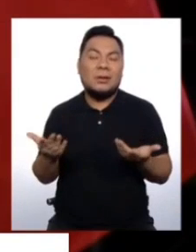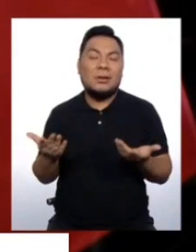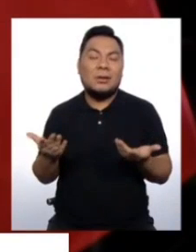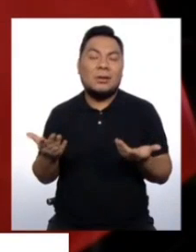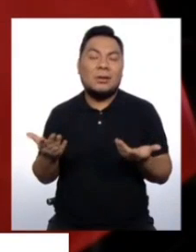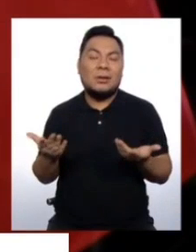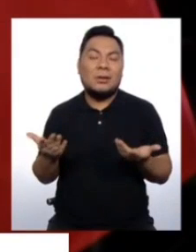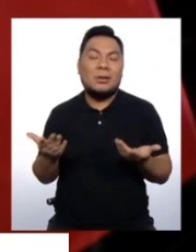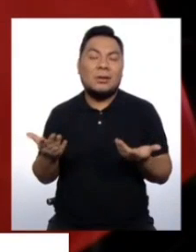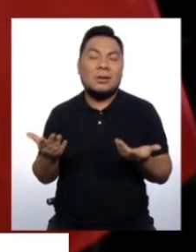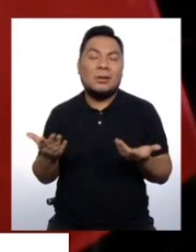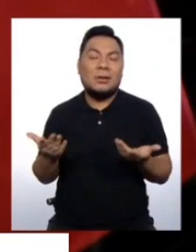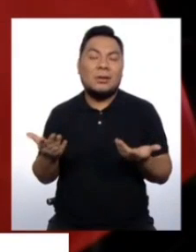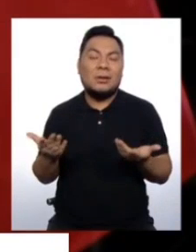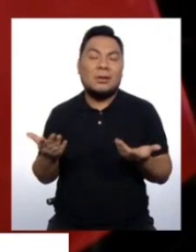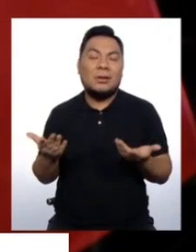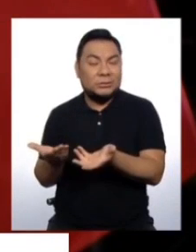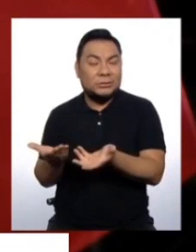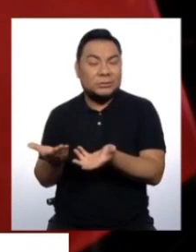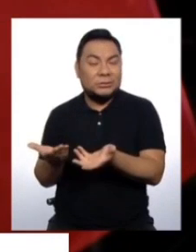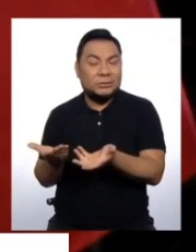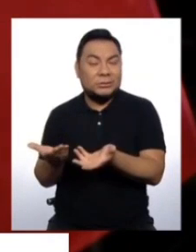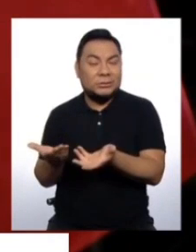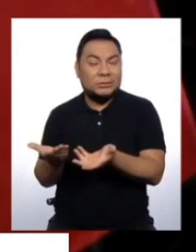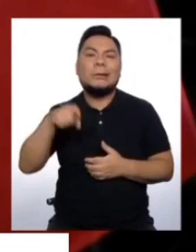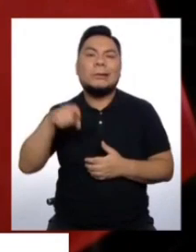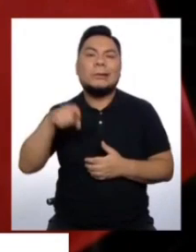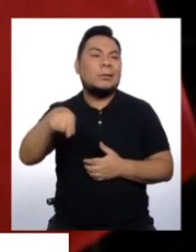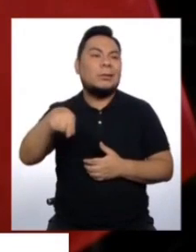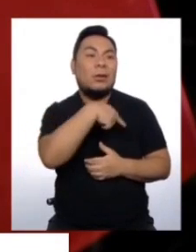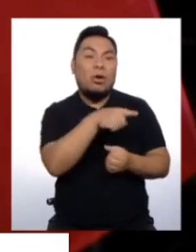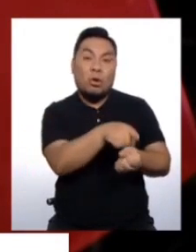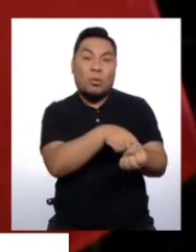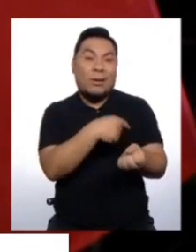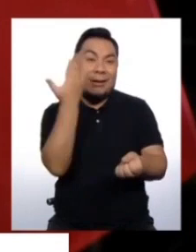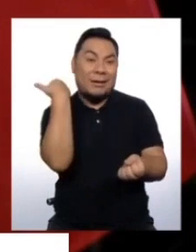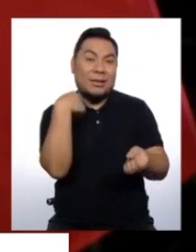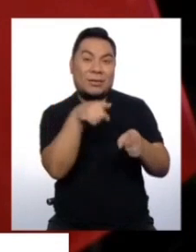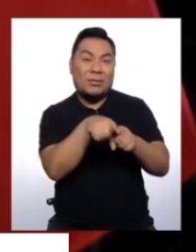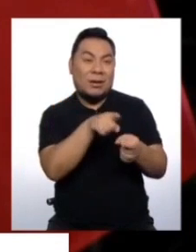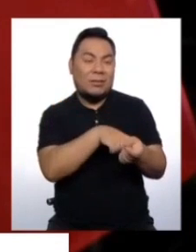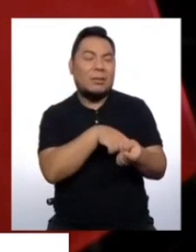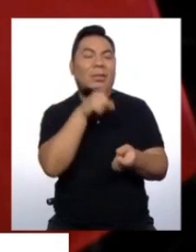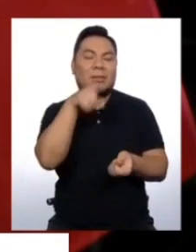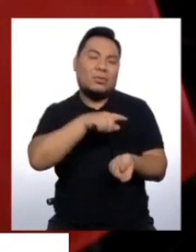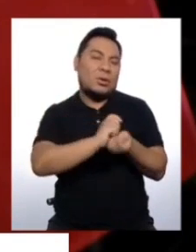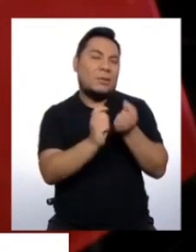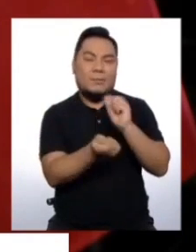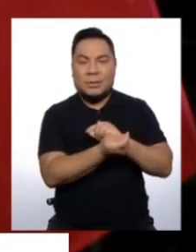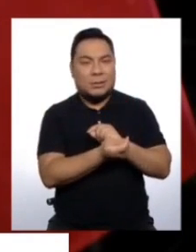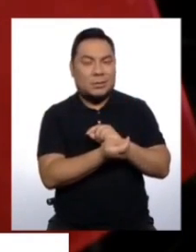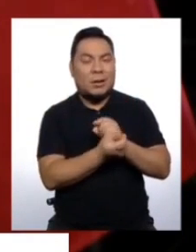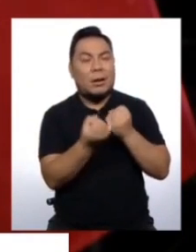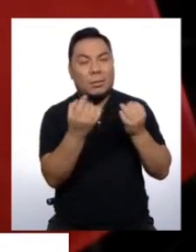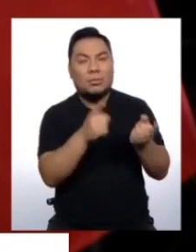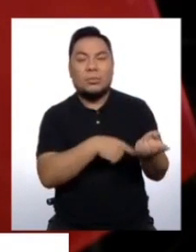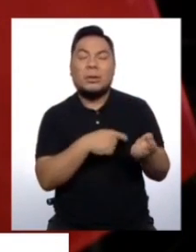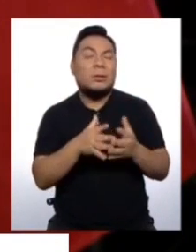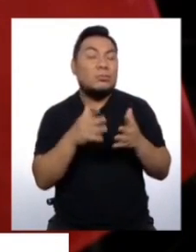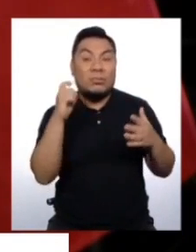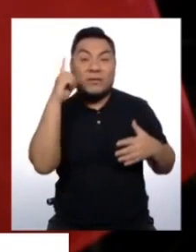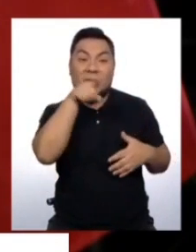a la muerte a muchas personas, tenemos que cambiar algunos hábitos, algunas costumbres, es bien